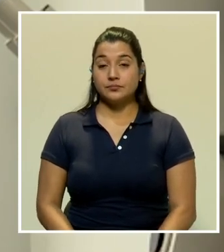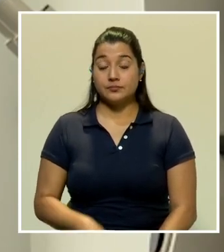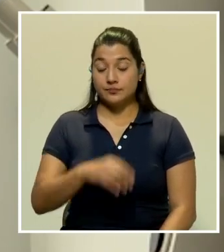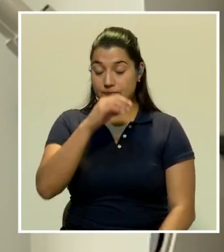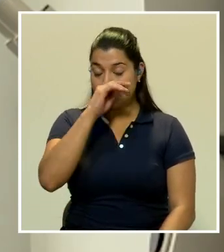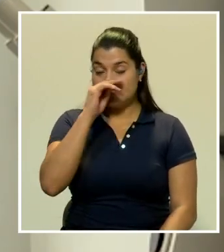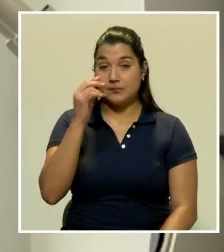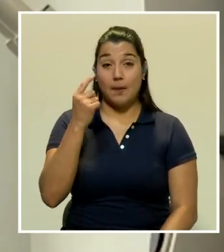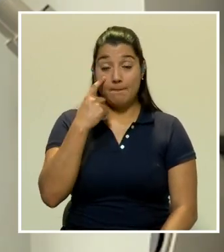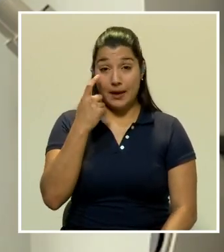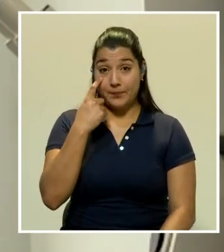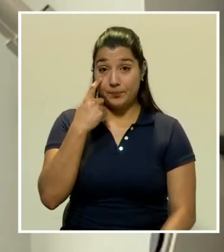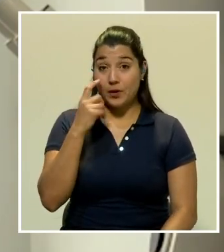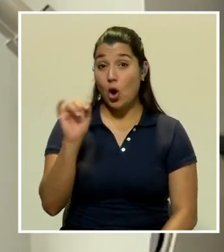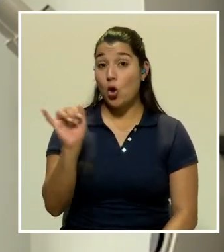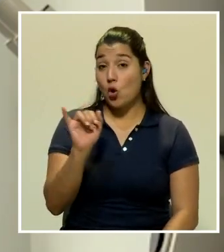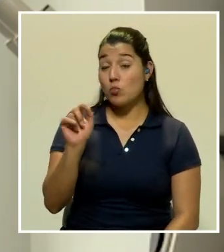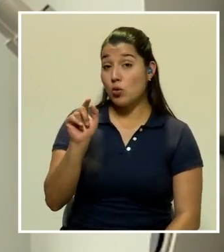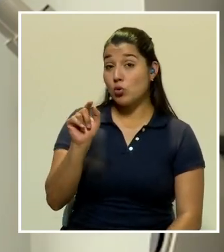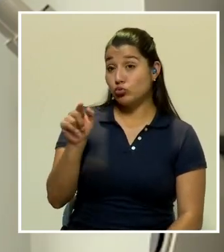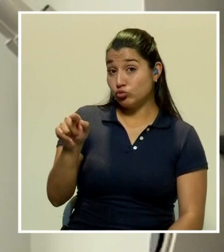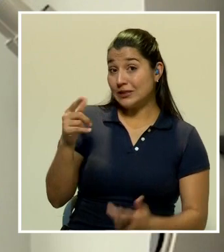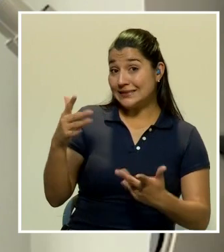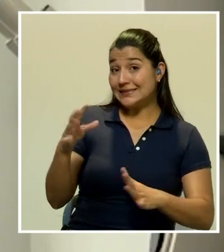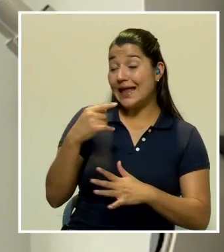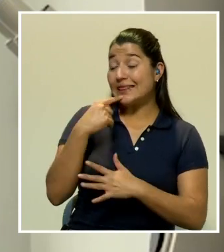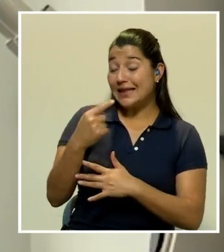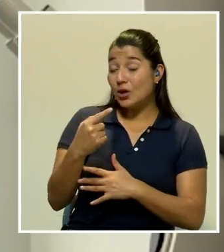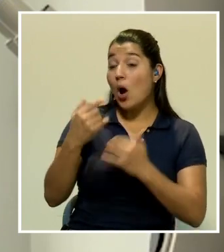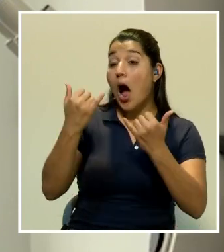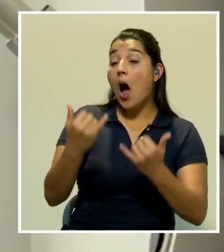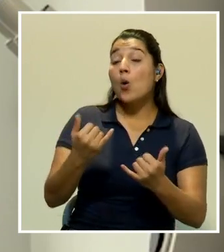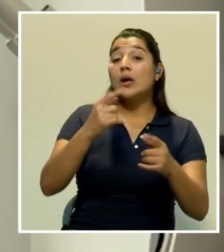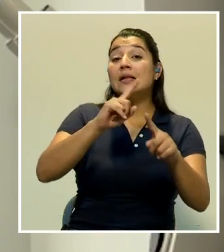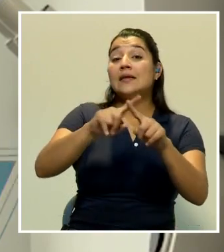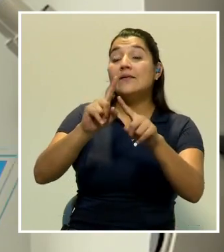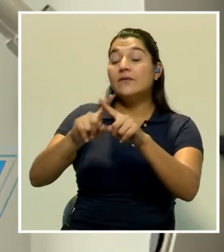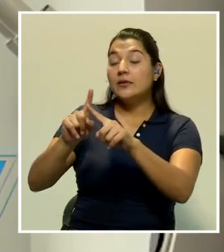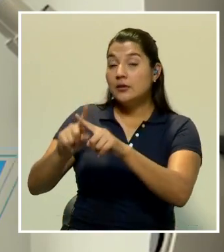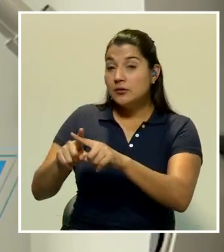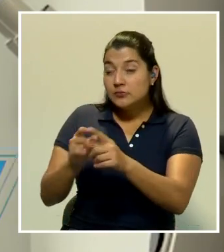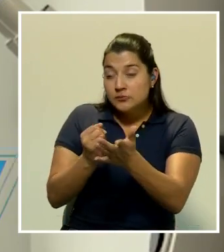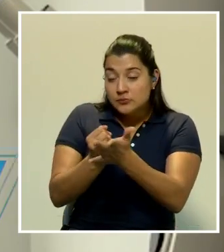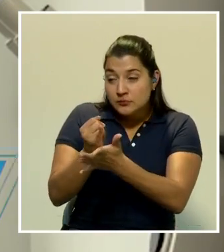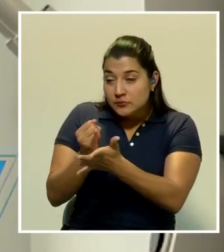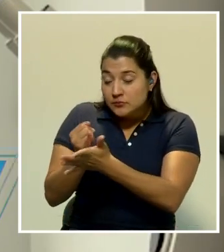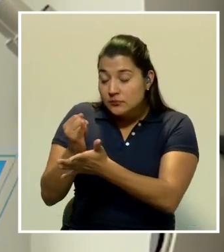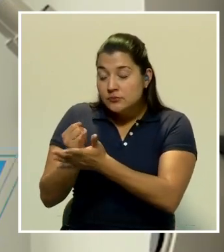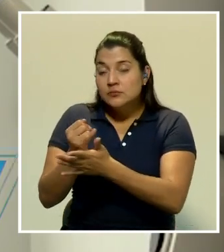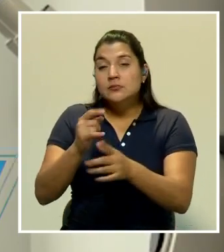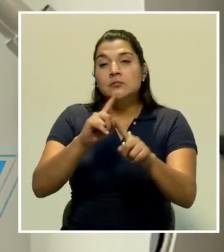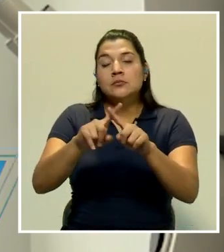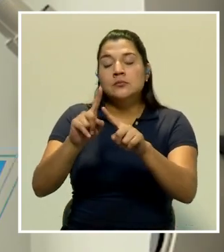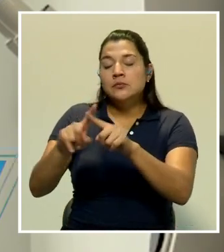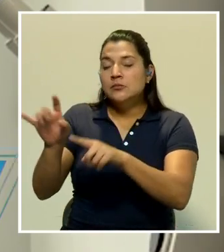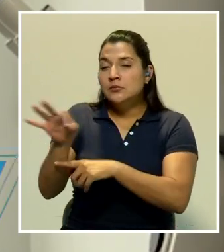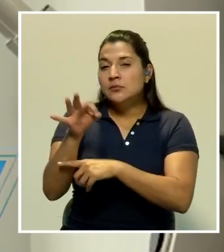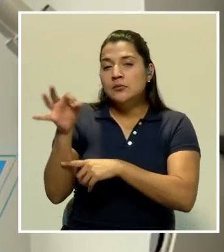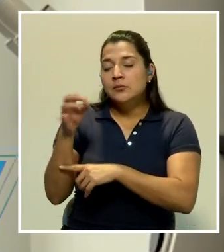Mira, de hecho, como usted dijo, hay varios estudios, hay distintas maneras de construcción de una